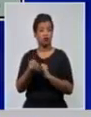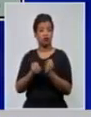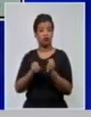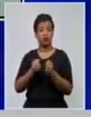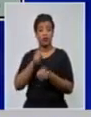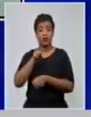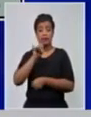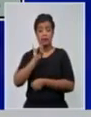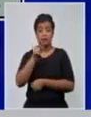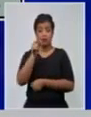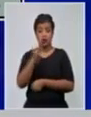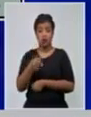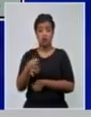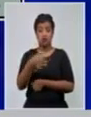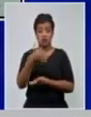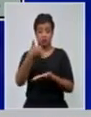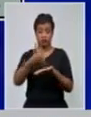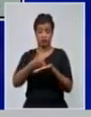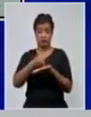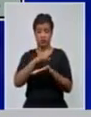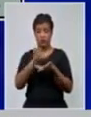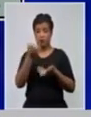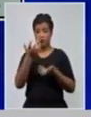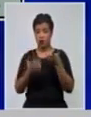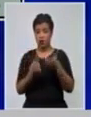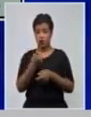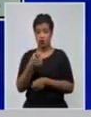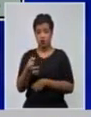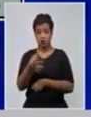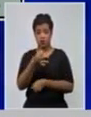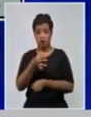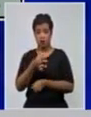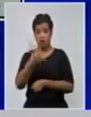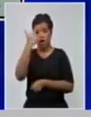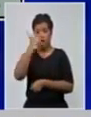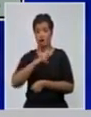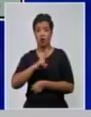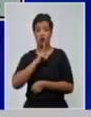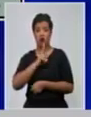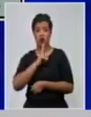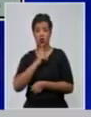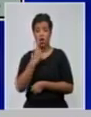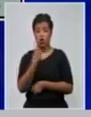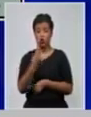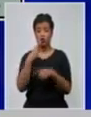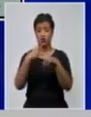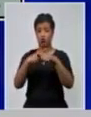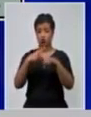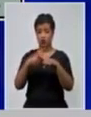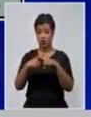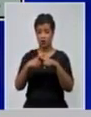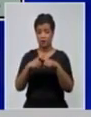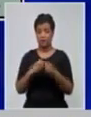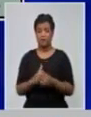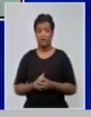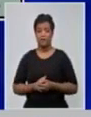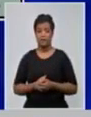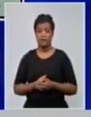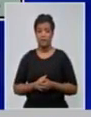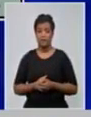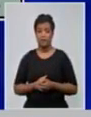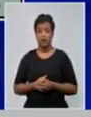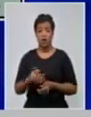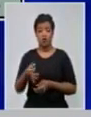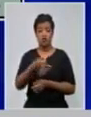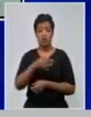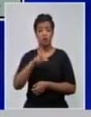17 del municipio Cienfuegos, 1 del municipio Aguada, 1 de Cruces, y en los municipios de Laja